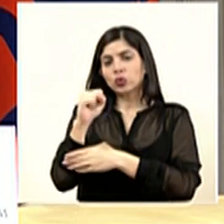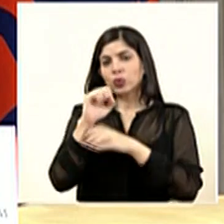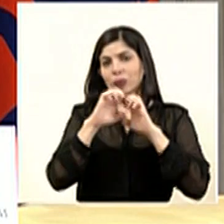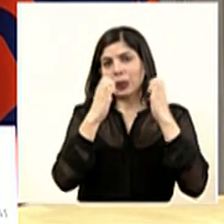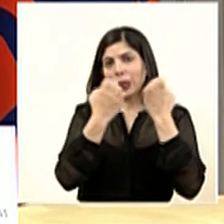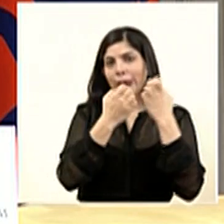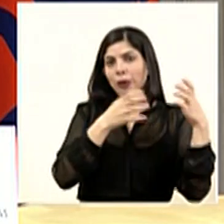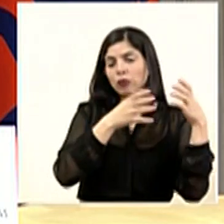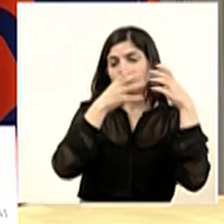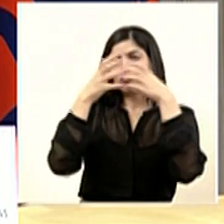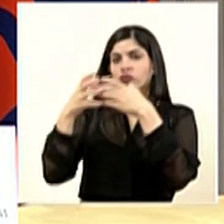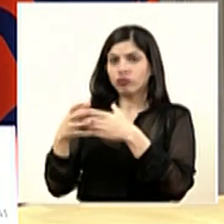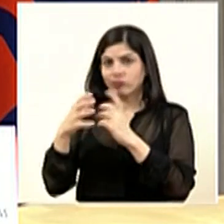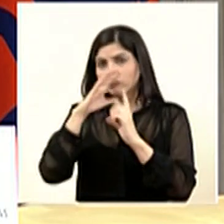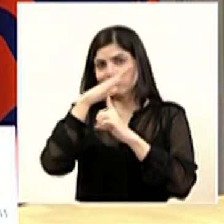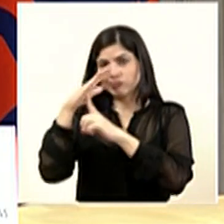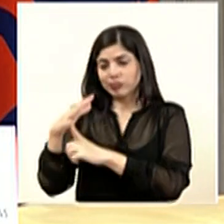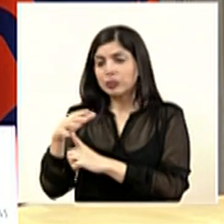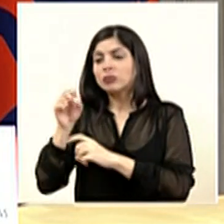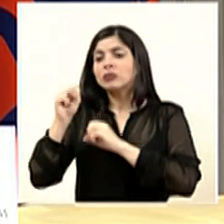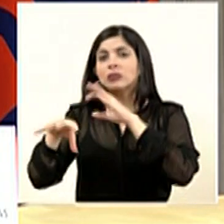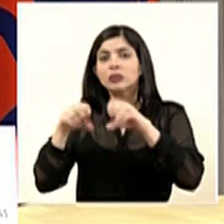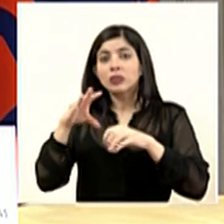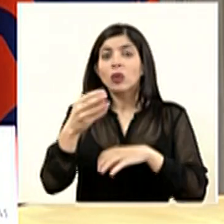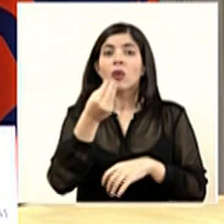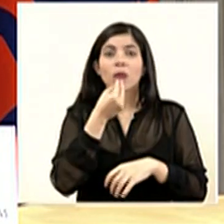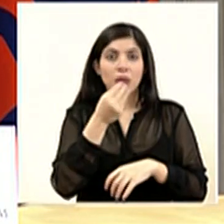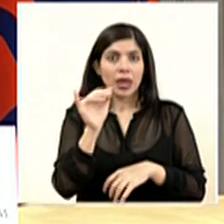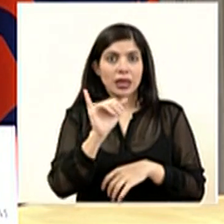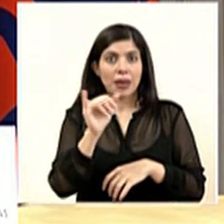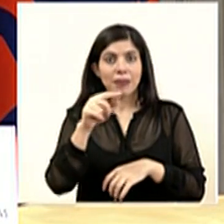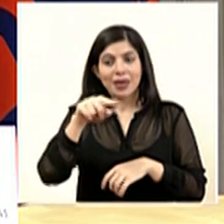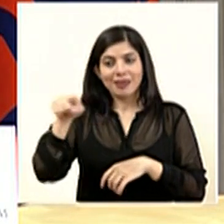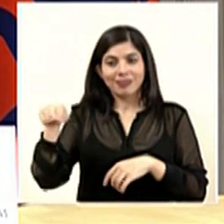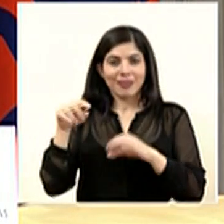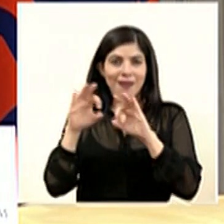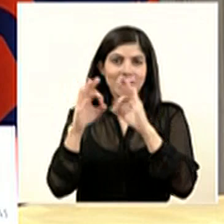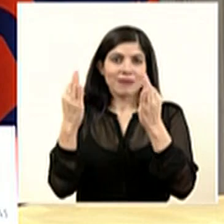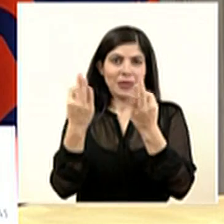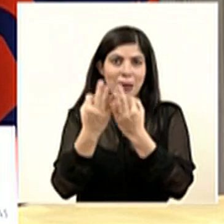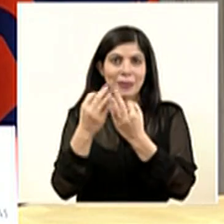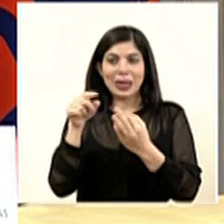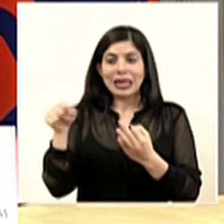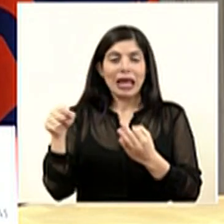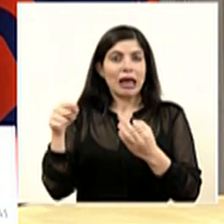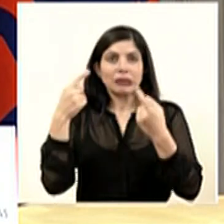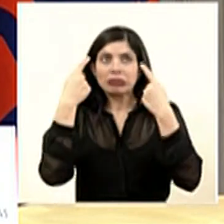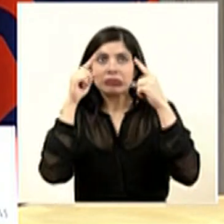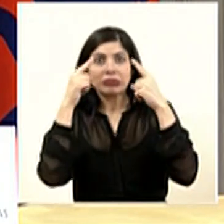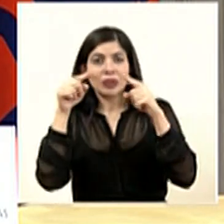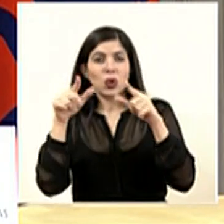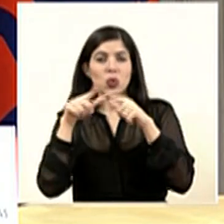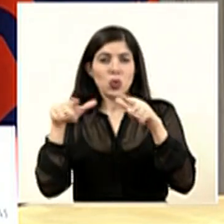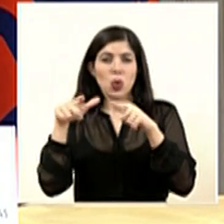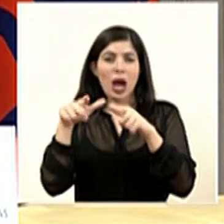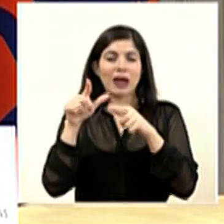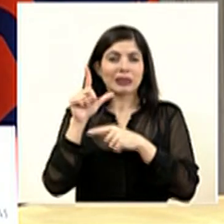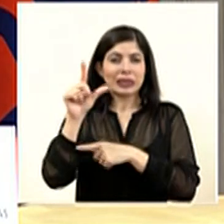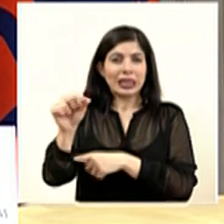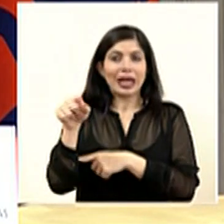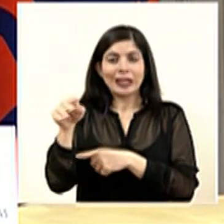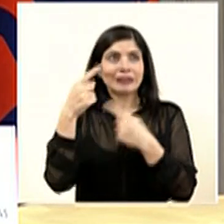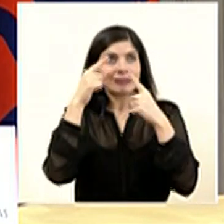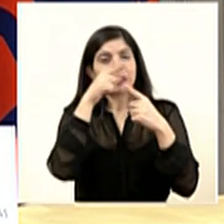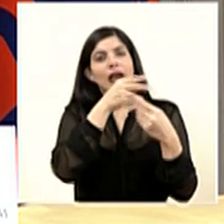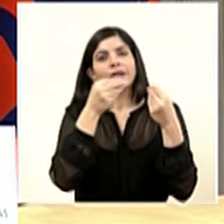Seguro Social, el operativo de entrega de alimentos para las familias que están también sin acceso en esos sitios y